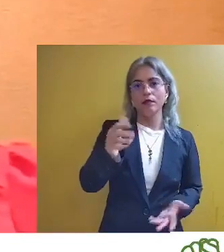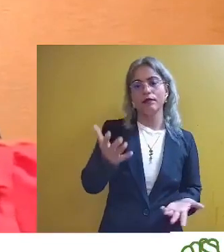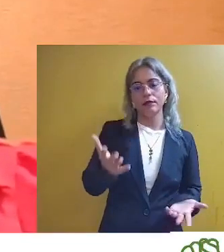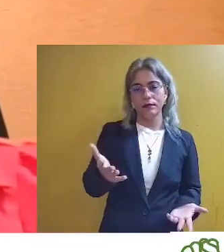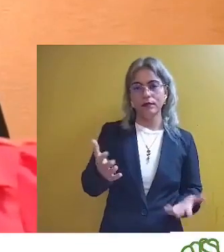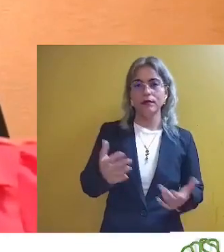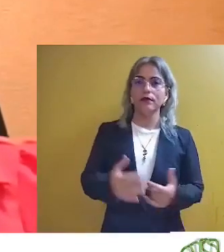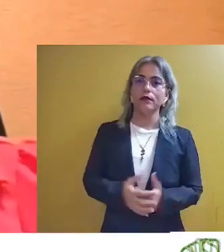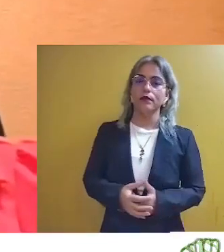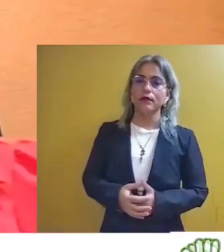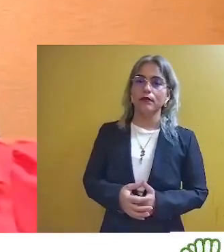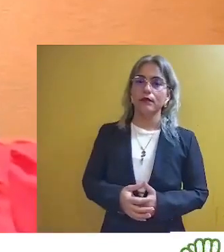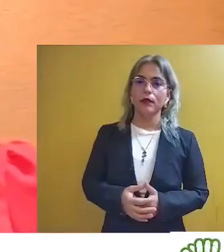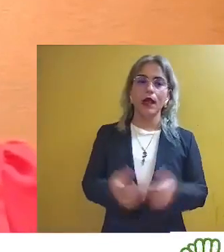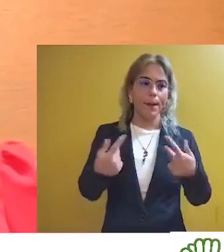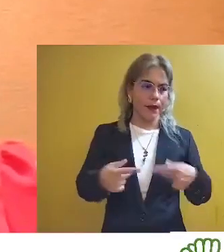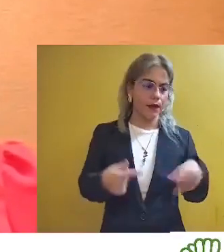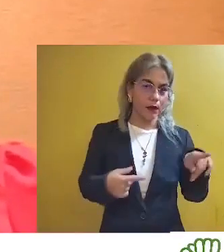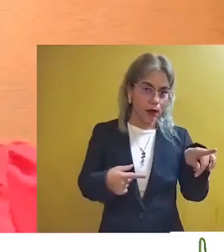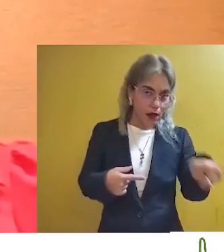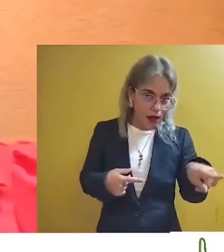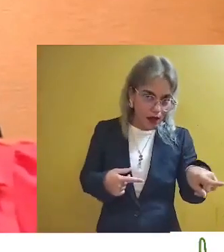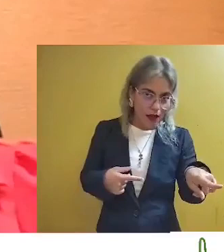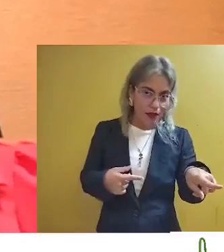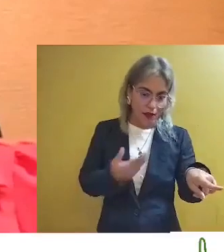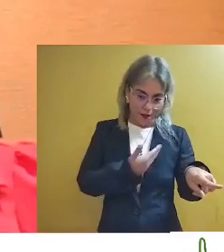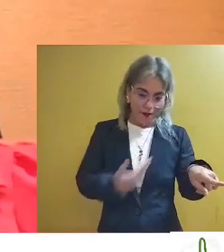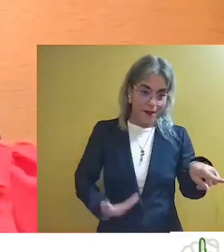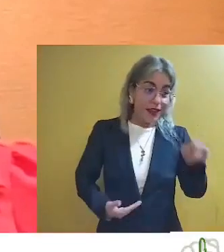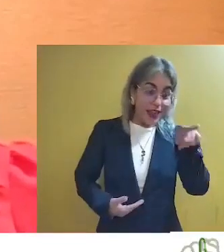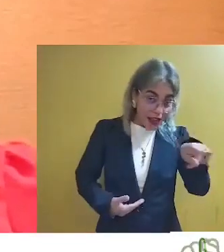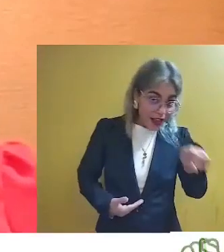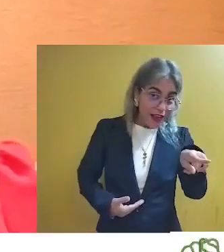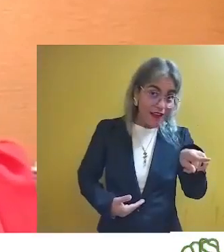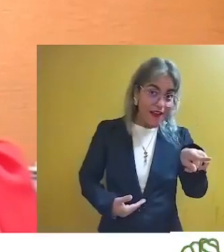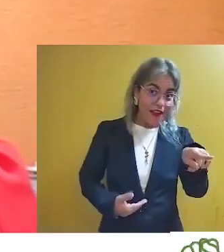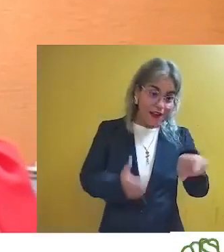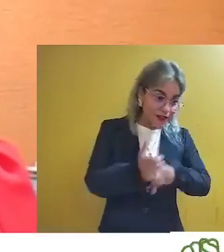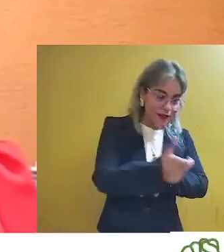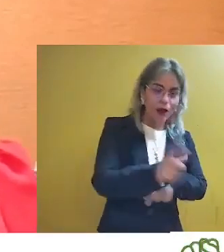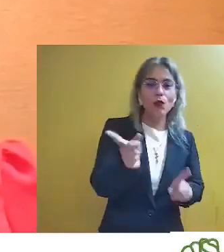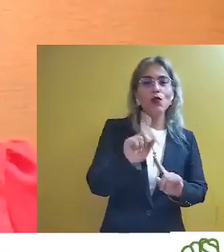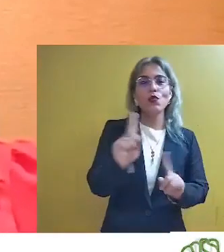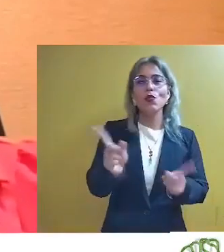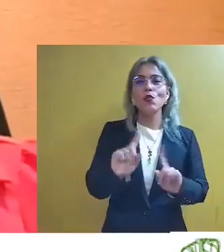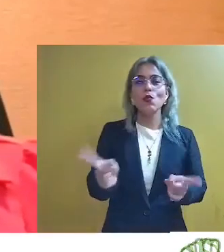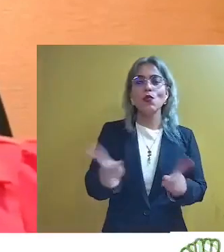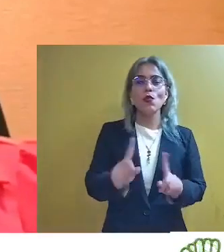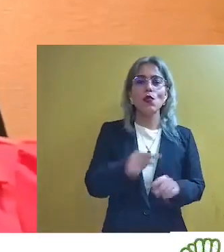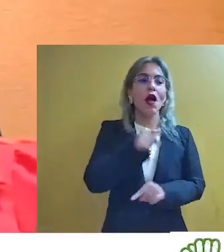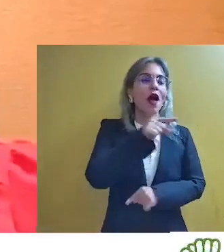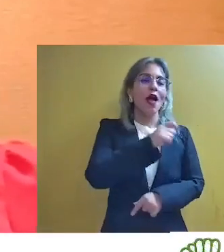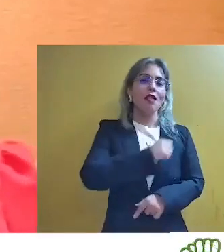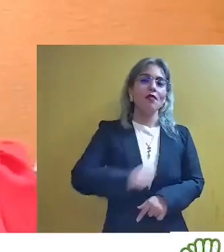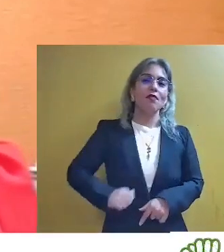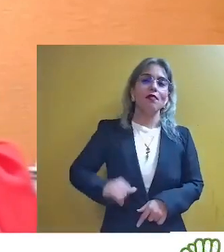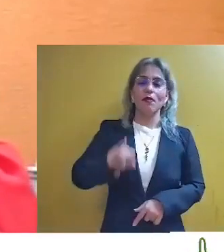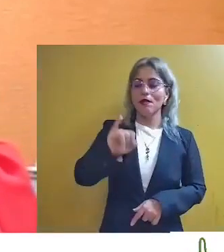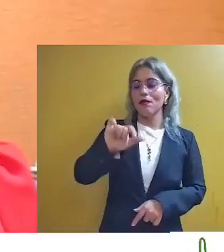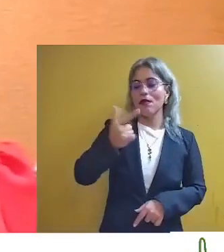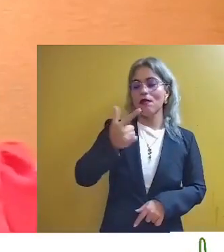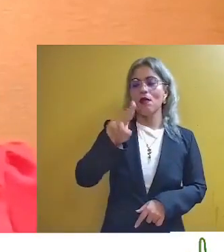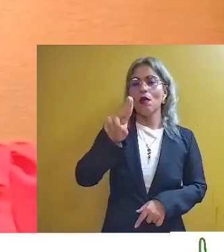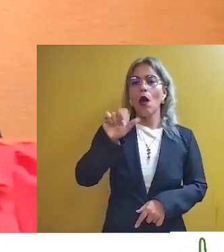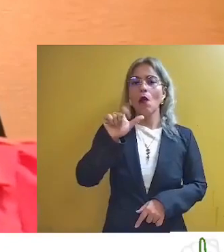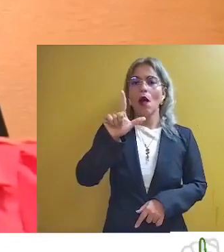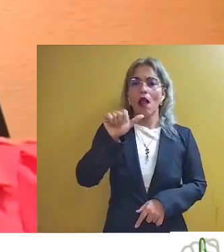u ostentó la presidencia del referido comité. También que no se justifica que a partir